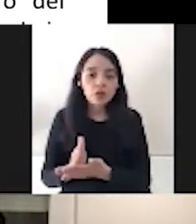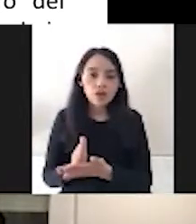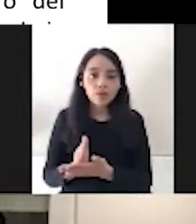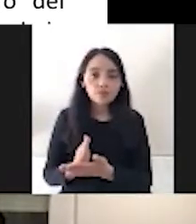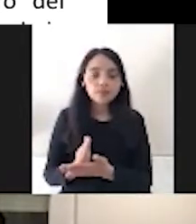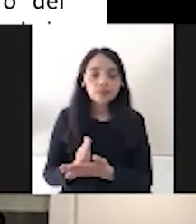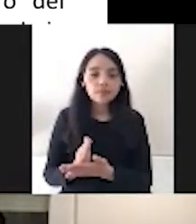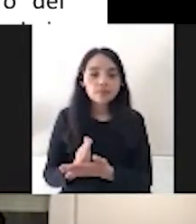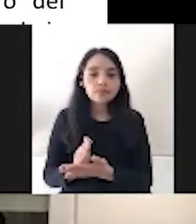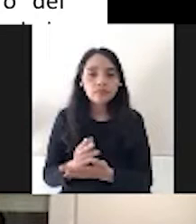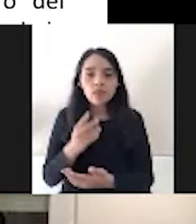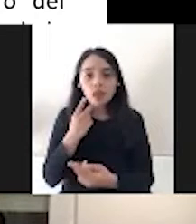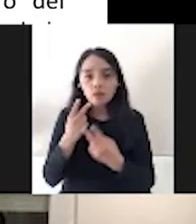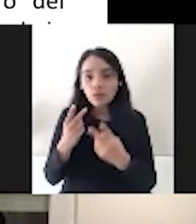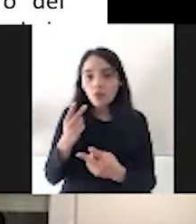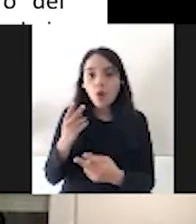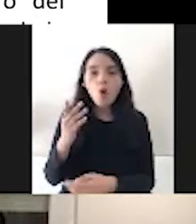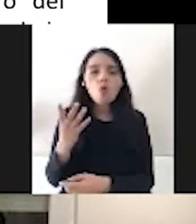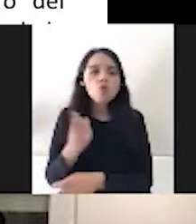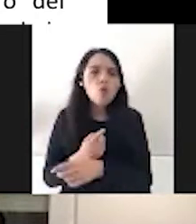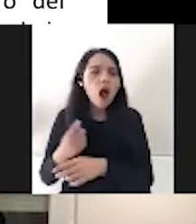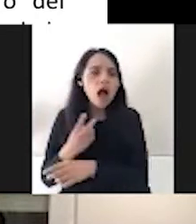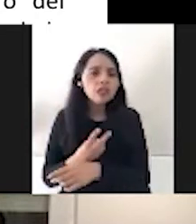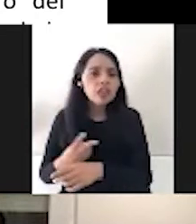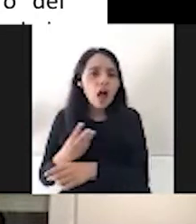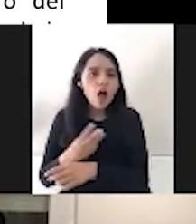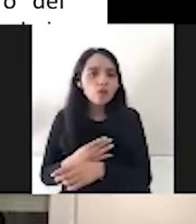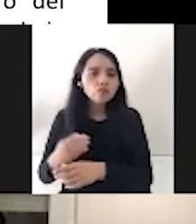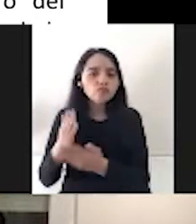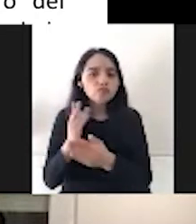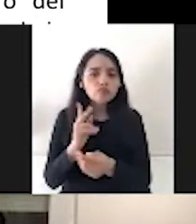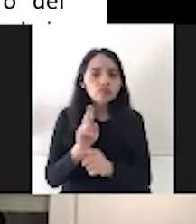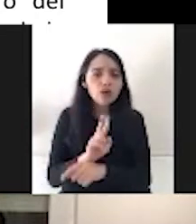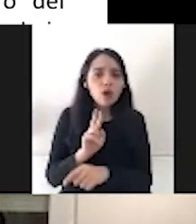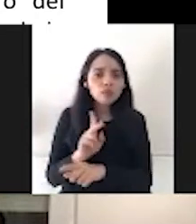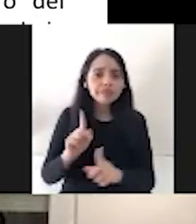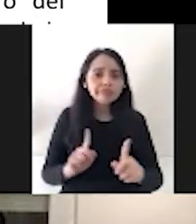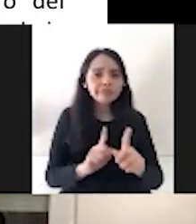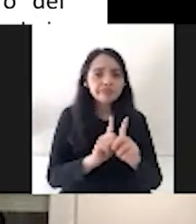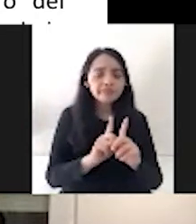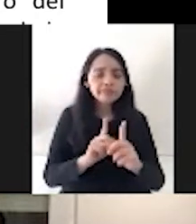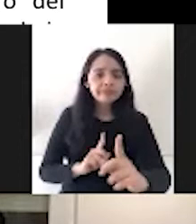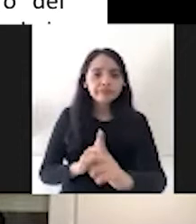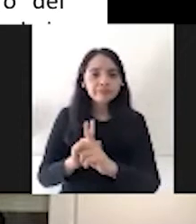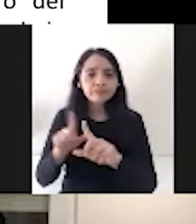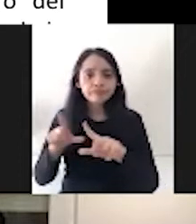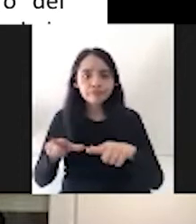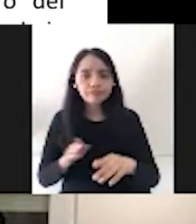A dar cuenta de cuántas horas deben estar los docentes especialistas dentro del aula, cuántas horas se dedica cada uno, a cada